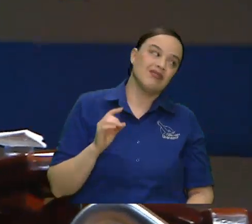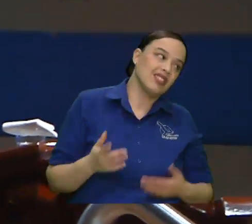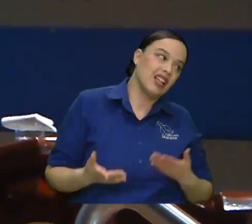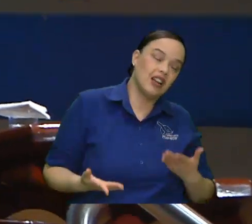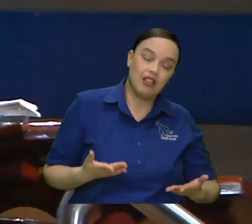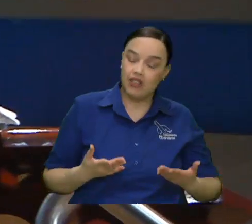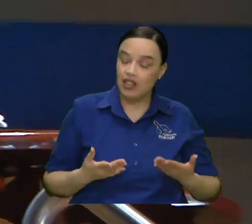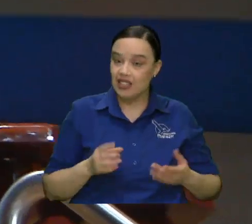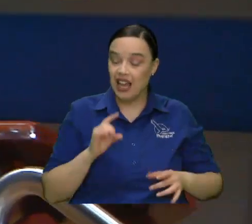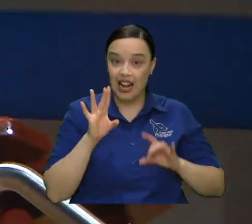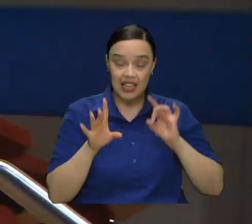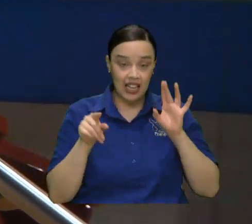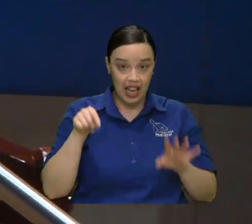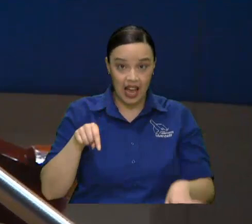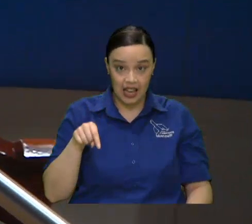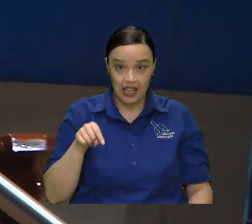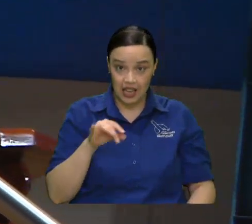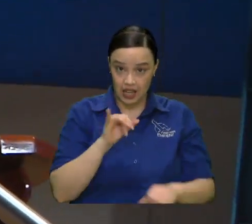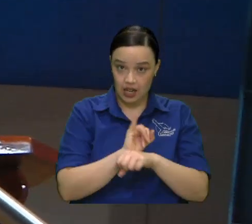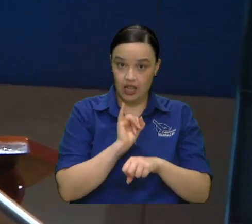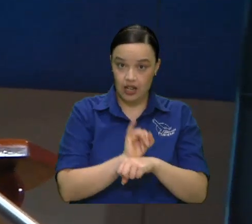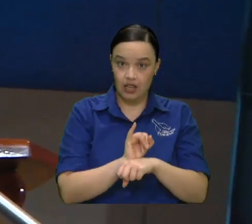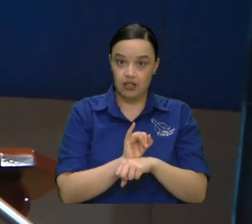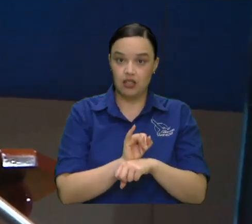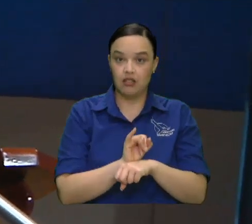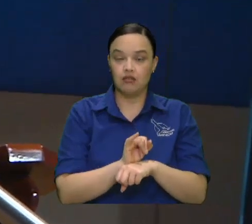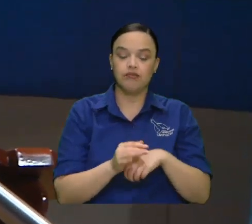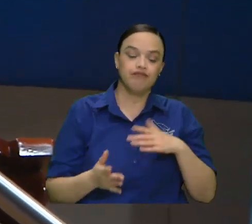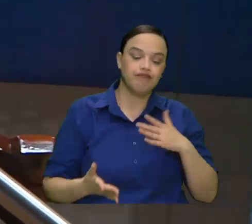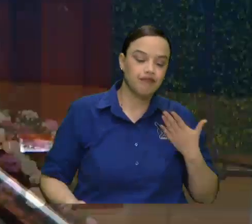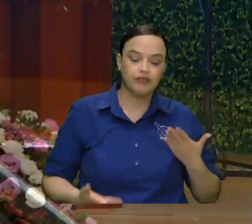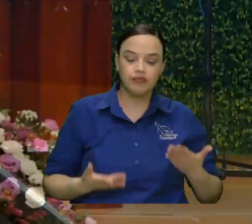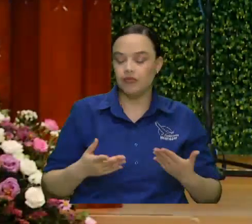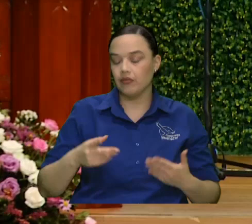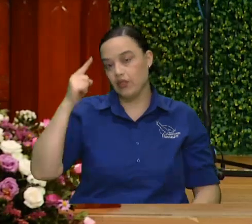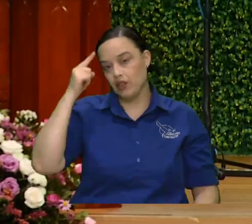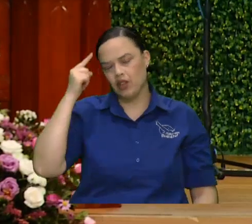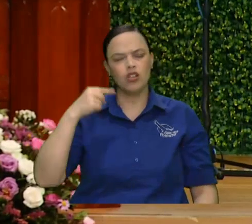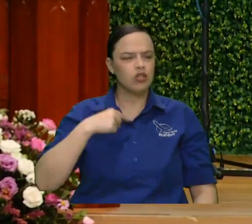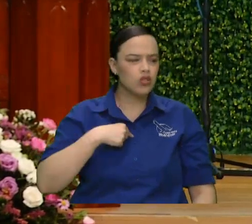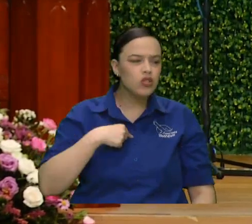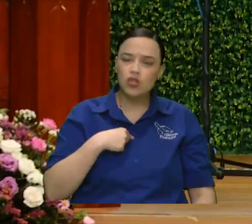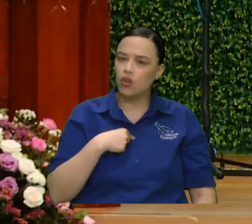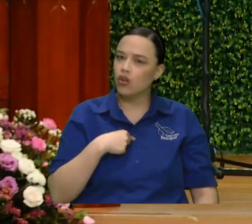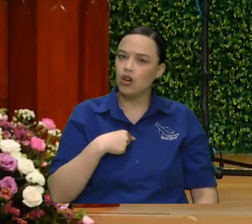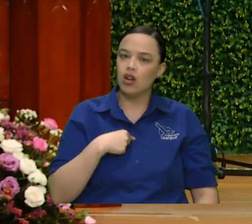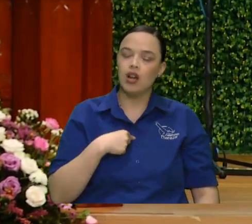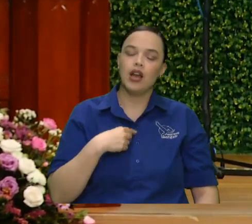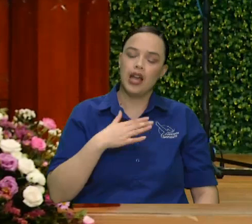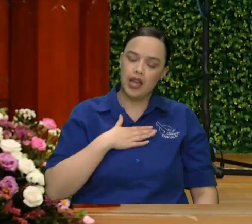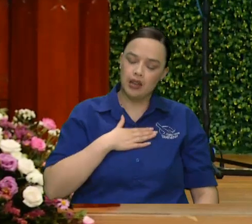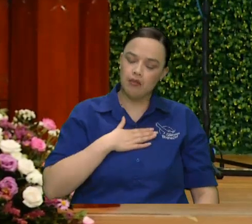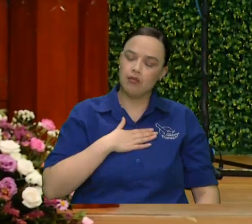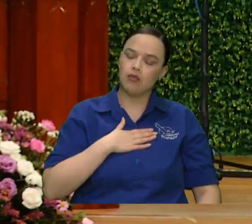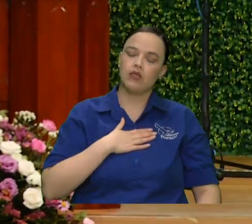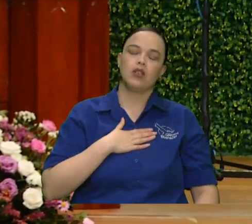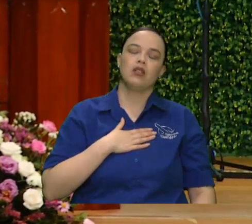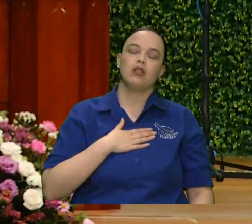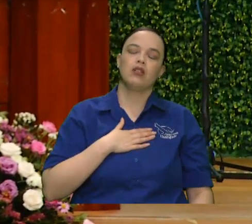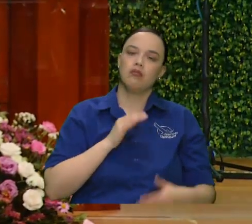en esta iglesia del señor jesucristo que tal vez ha pensado no es sembrado amor en mi matrimonio yo